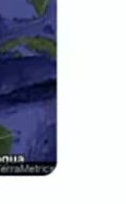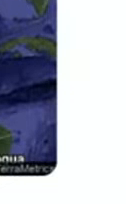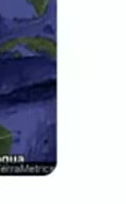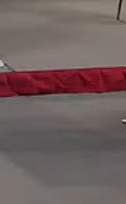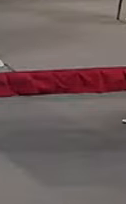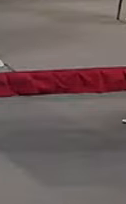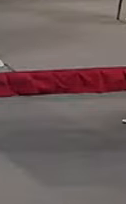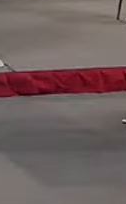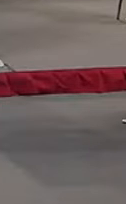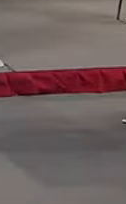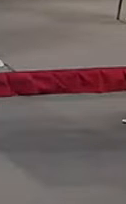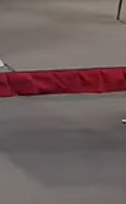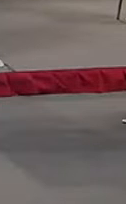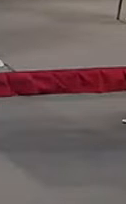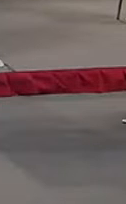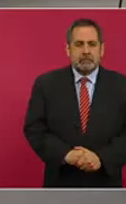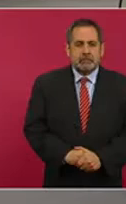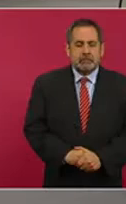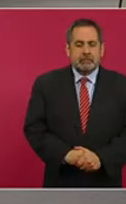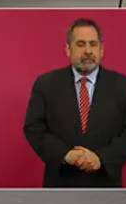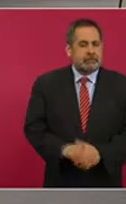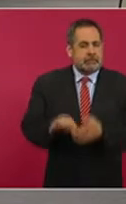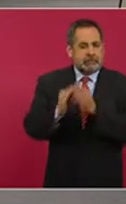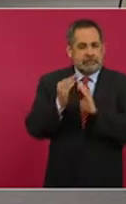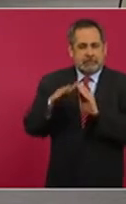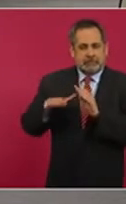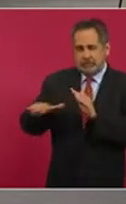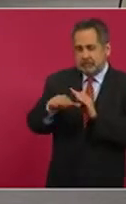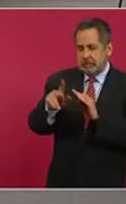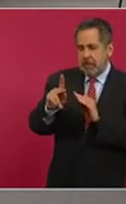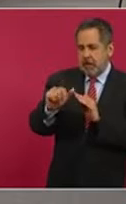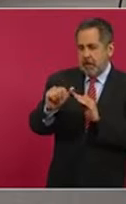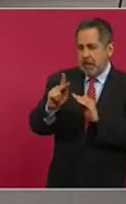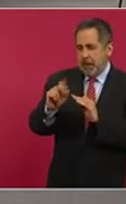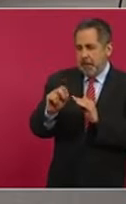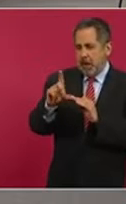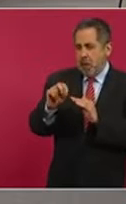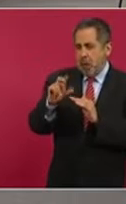del Papaloapan, esa es la región.